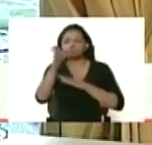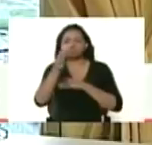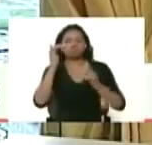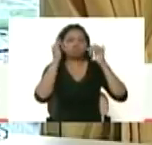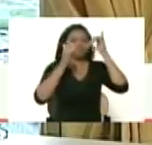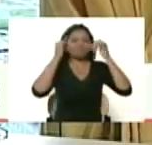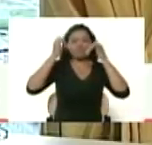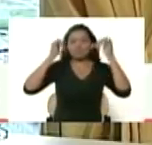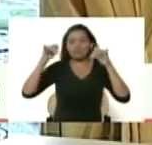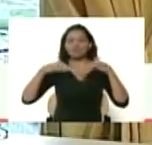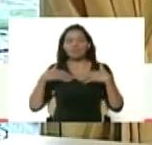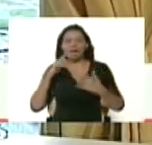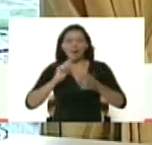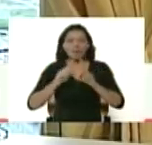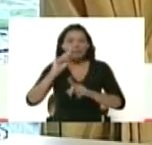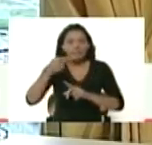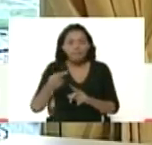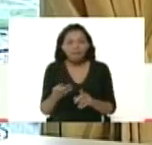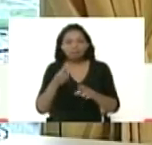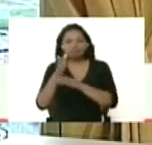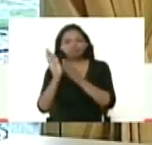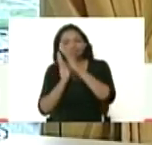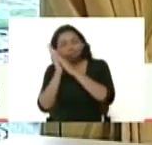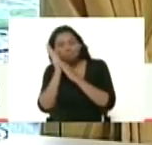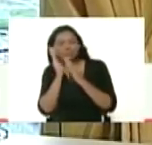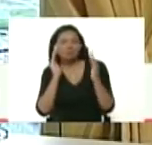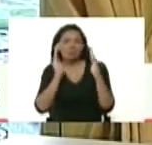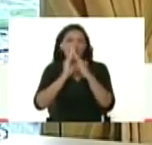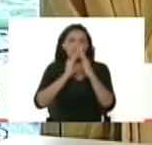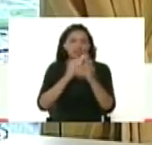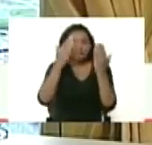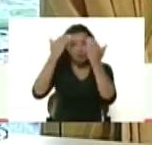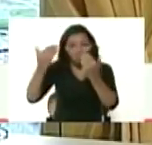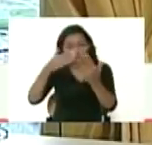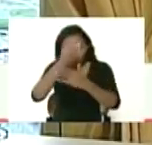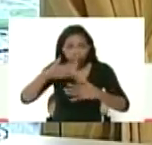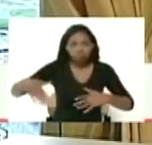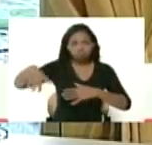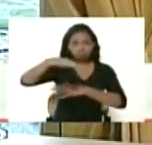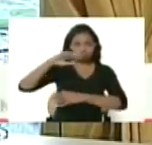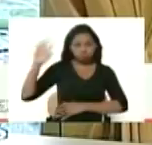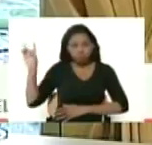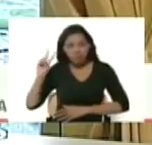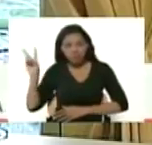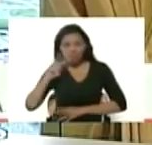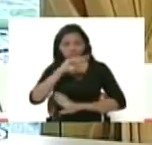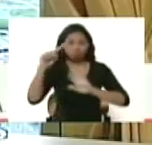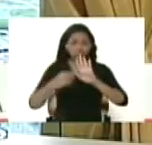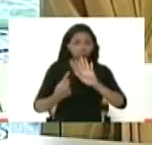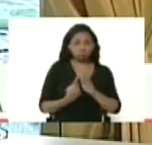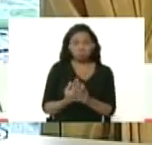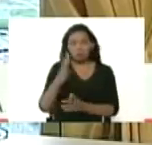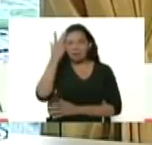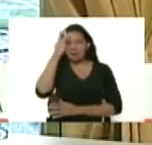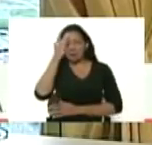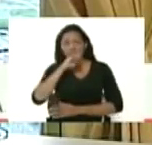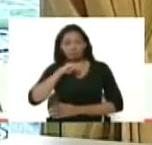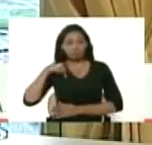De tanto descansar. Bueno, mi saludo a todo el pueblo de Venezuela. Tuvimos unos